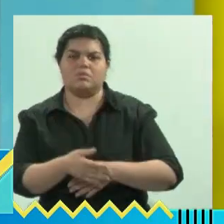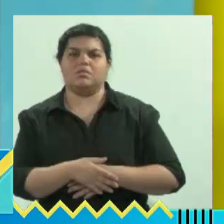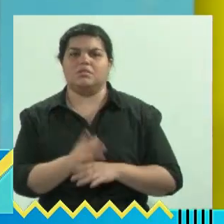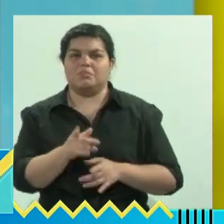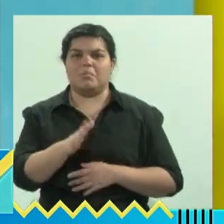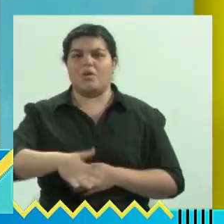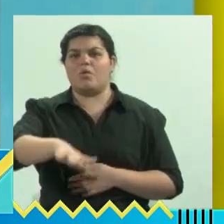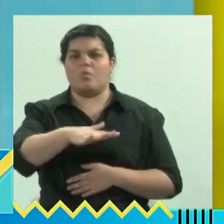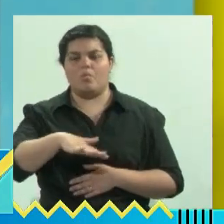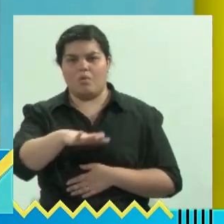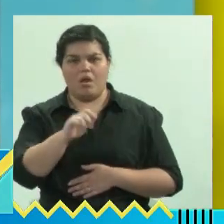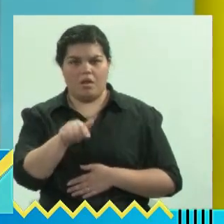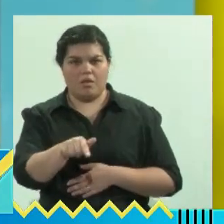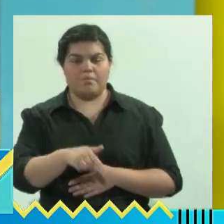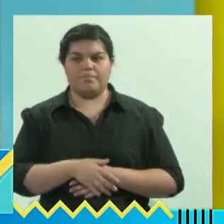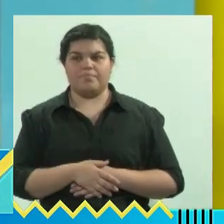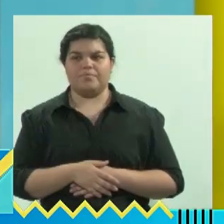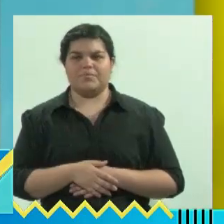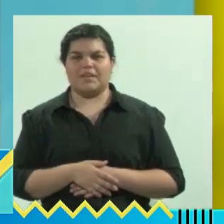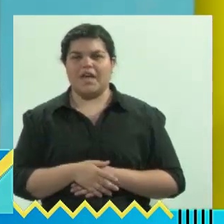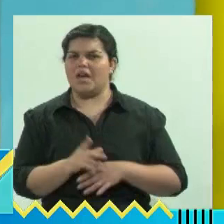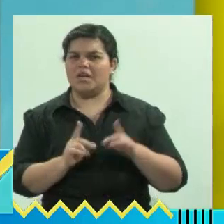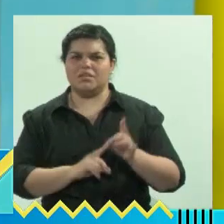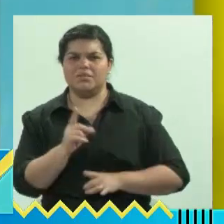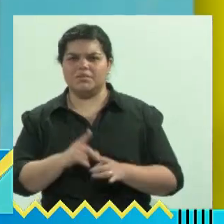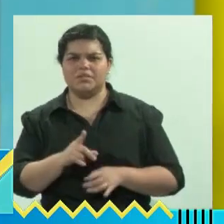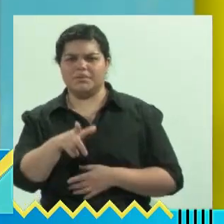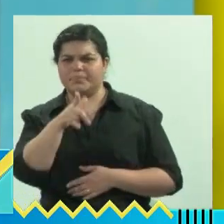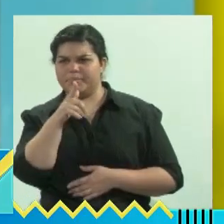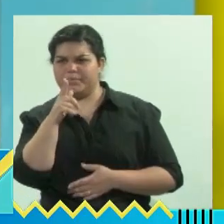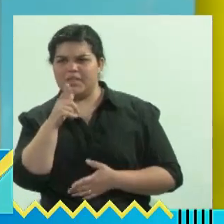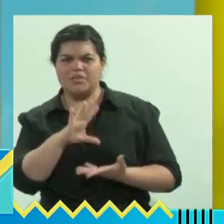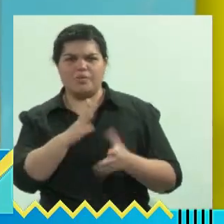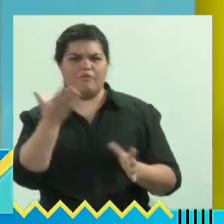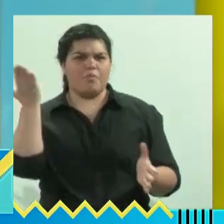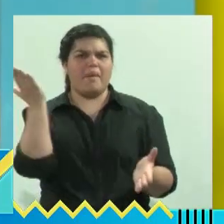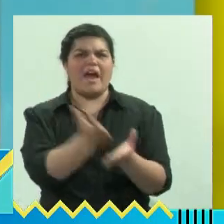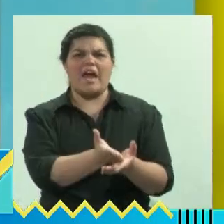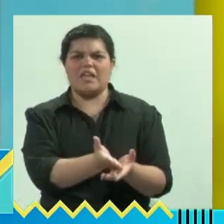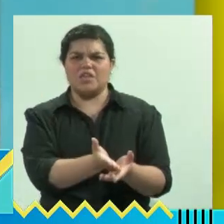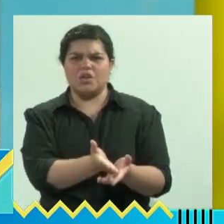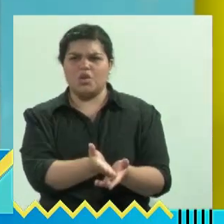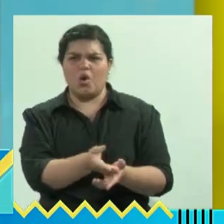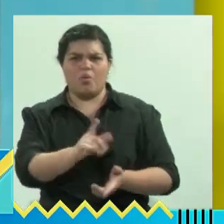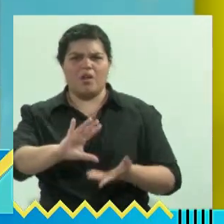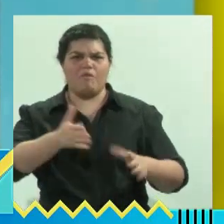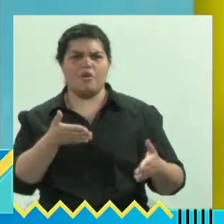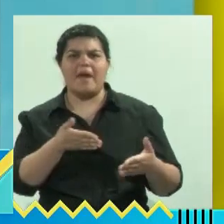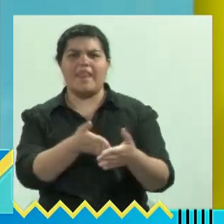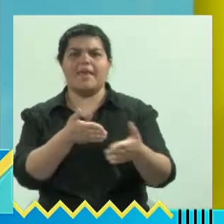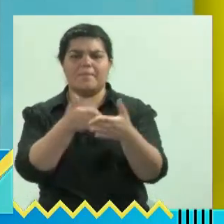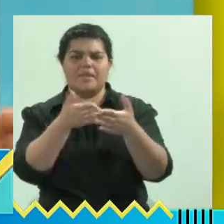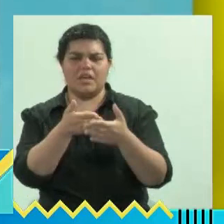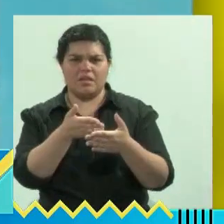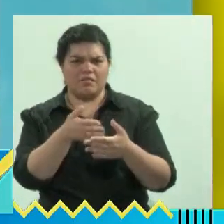culturas, a veces pueden ser como una forma de castigo, ¿no? El terror como una forma de castigo o de imposición de límites. ¿Creen que puede venir